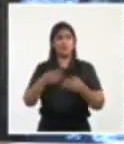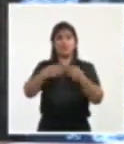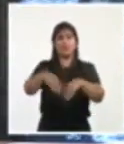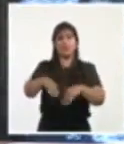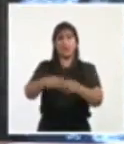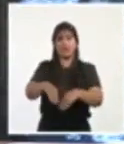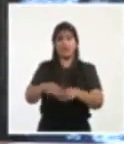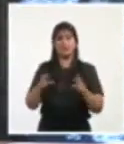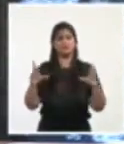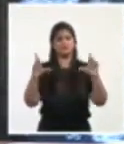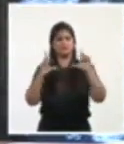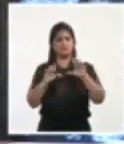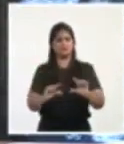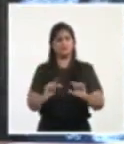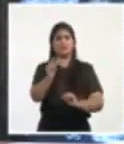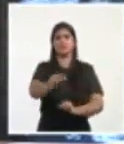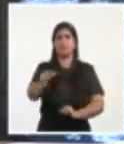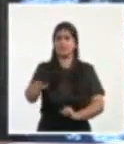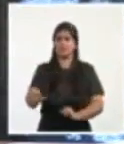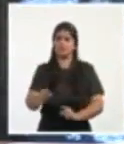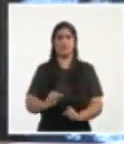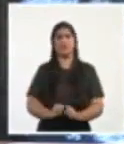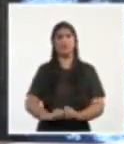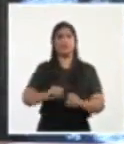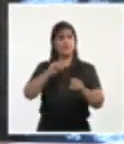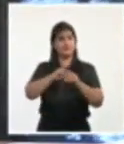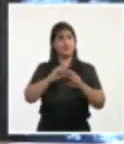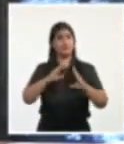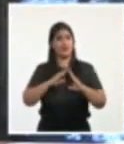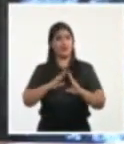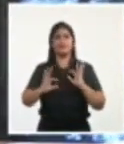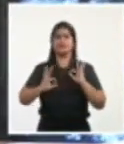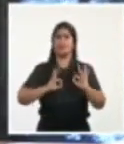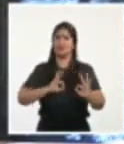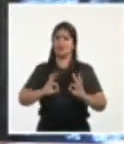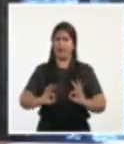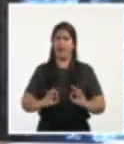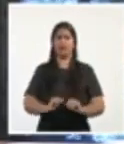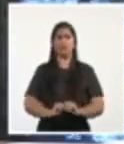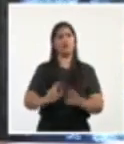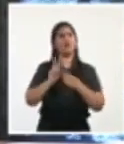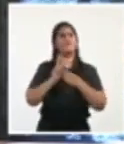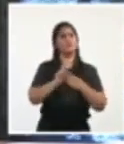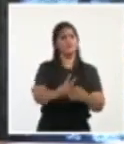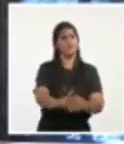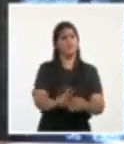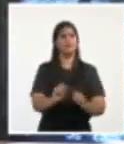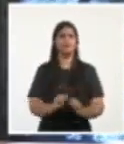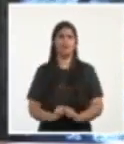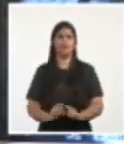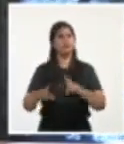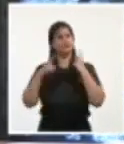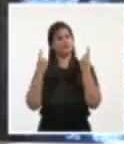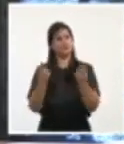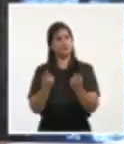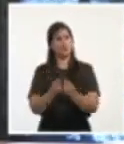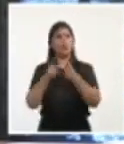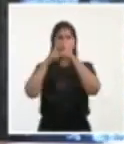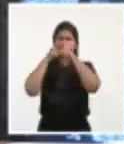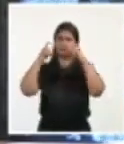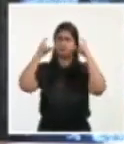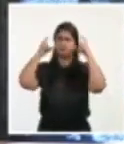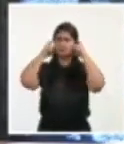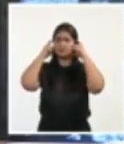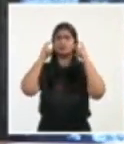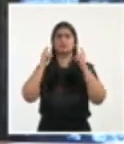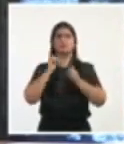el cumplimiento de las acciones y los protocolos que hoy están establecidos. Entonces, Alina, yo creo que a partir de la pregunta que